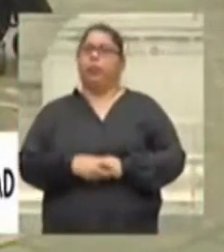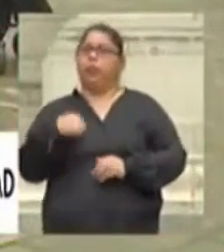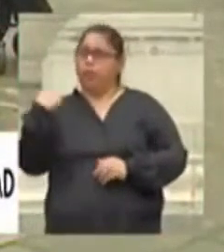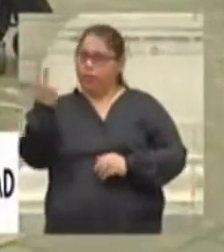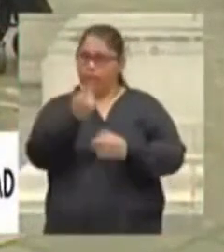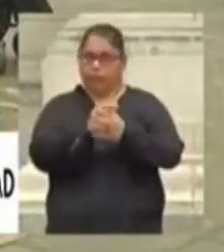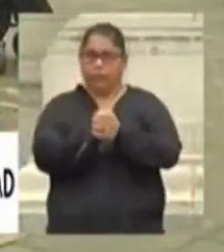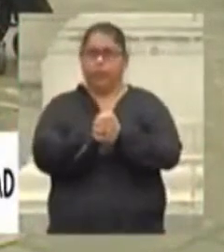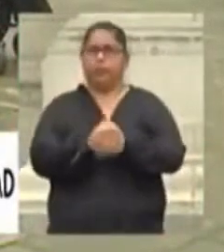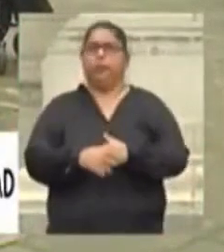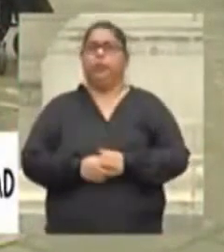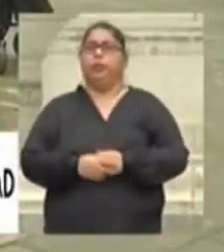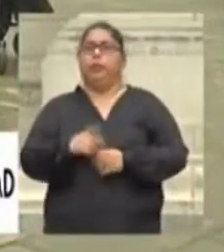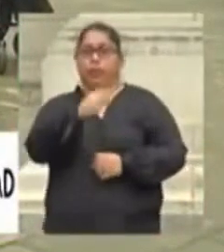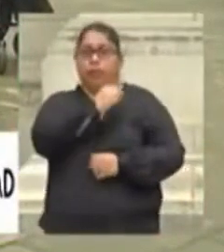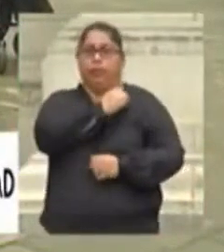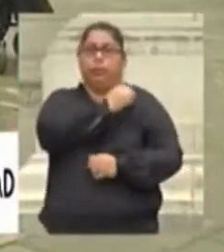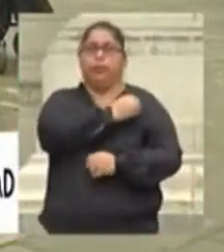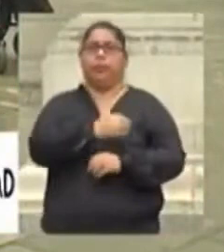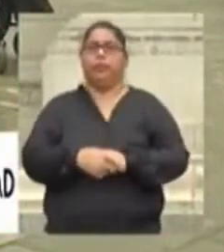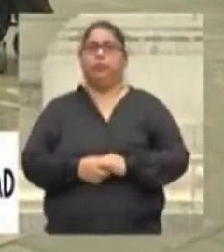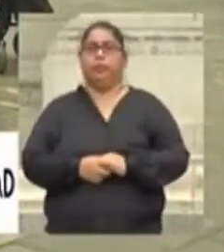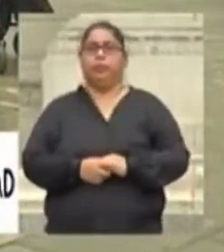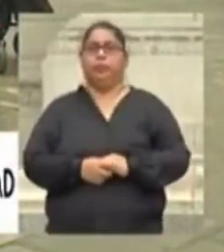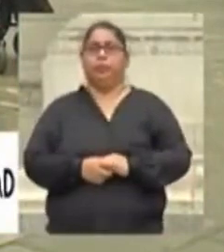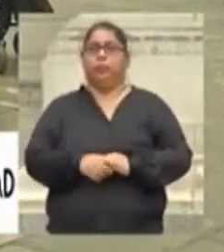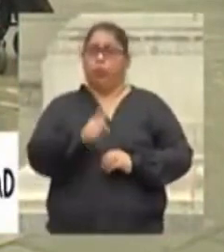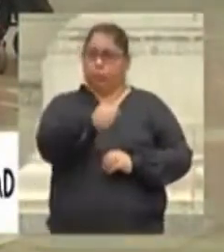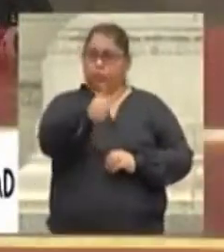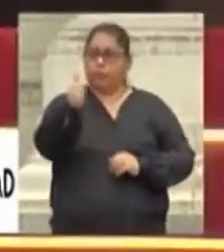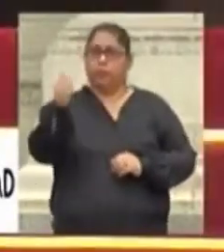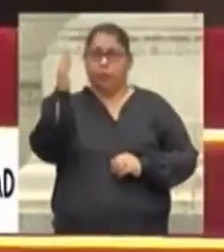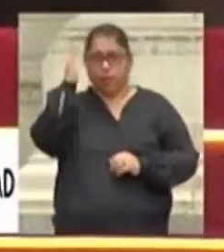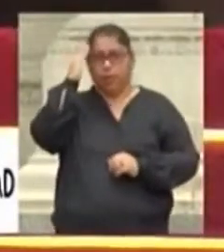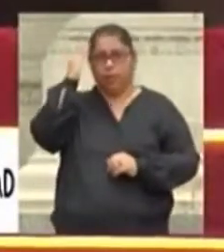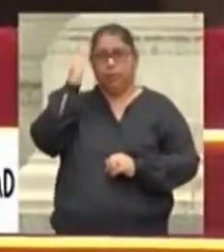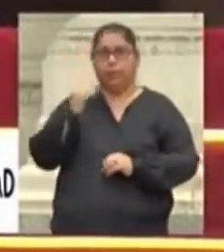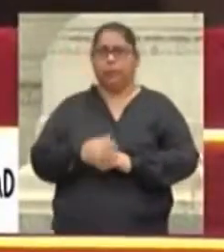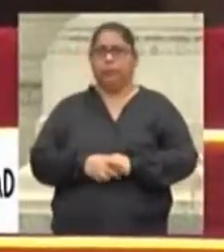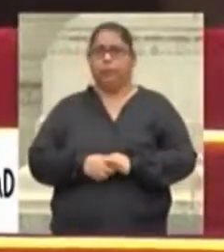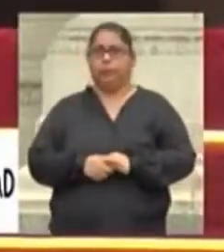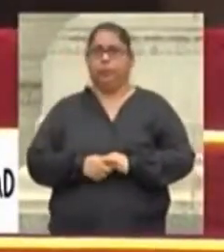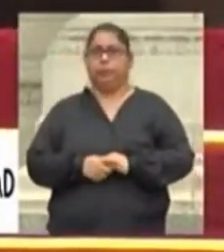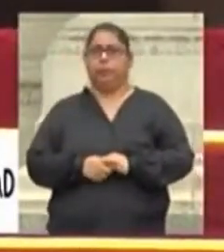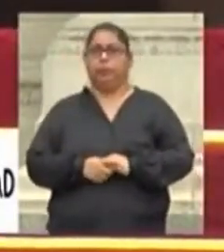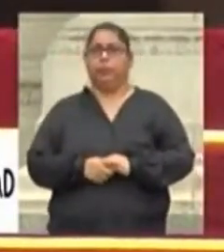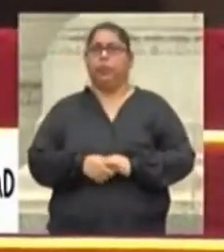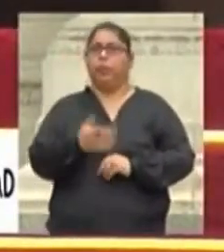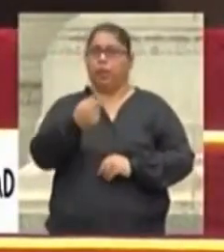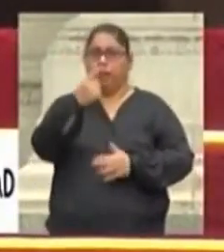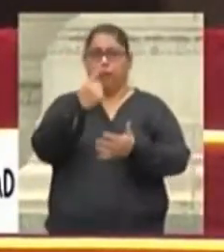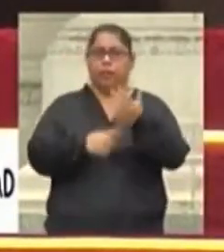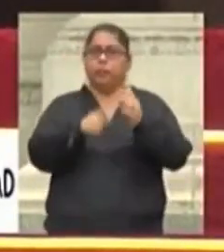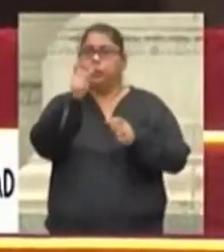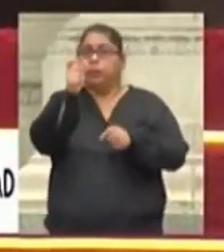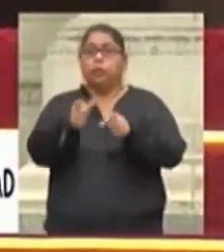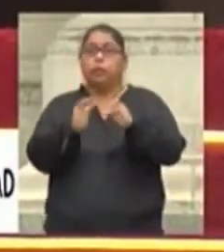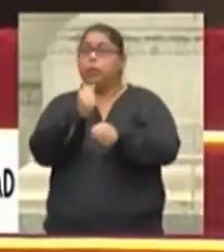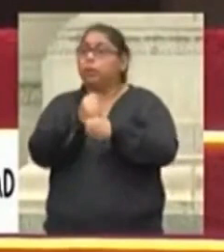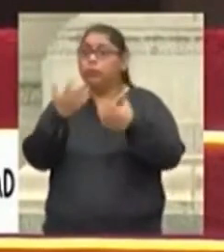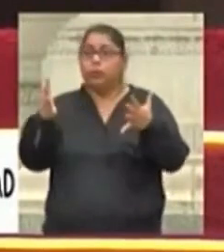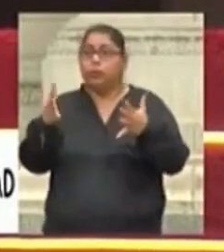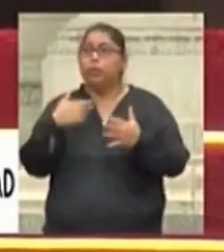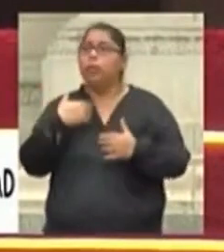queridos compañeros queridos ministros ustedes saben muy bien de que las personas que no